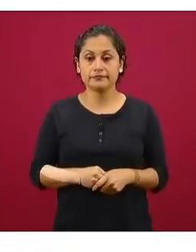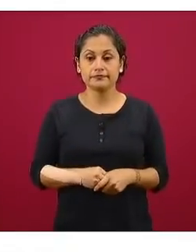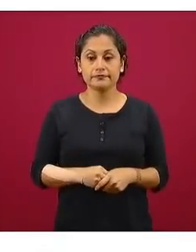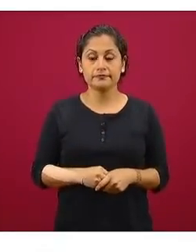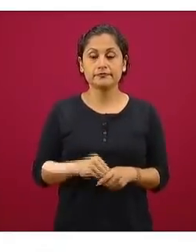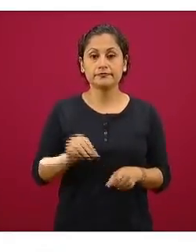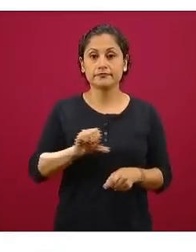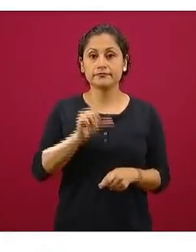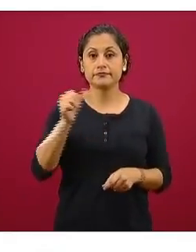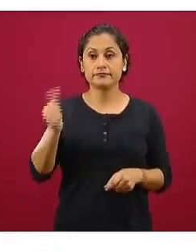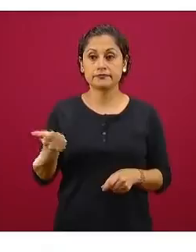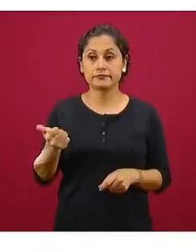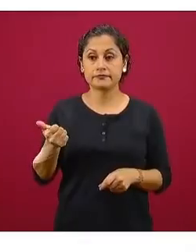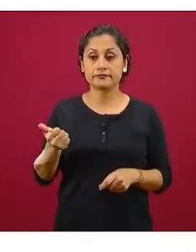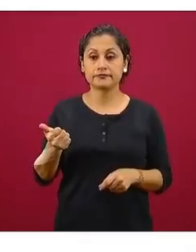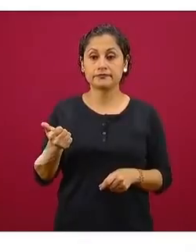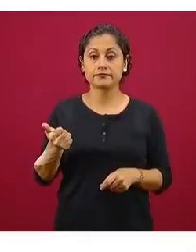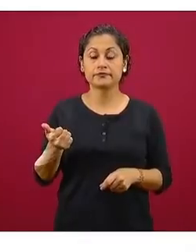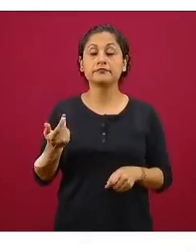Terapia intensiva,